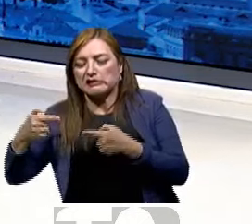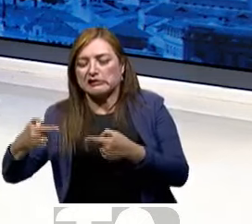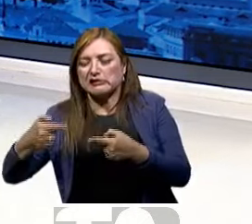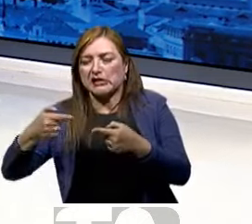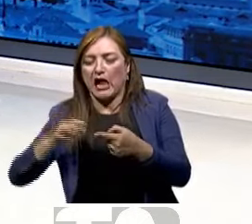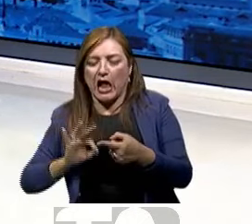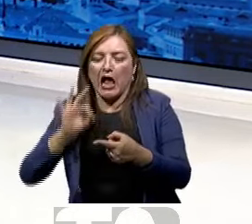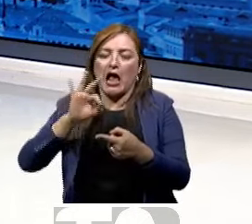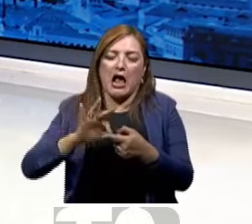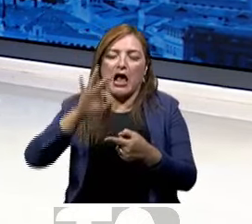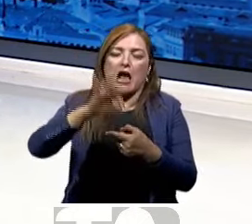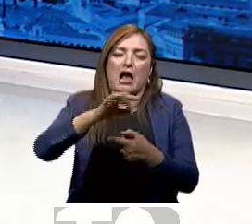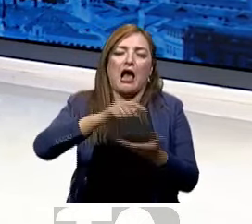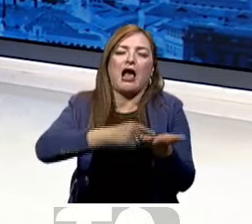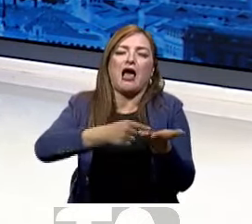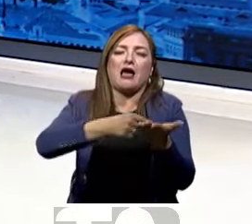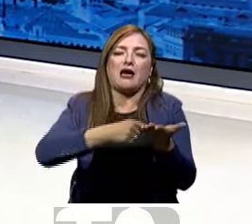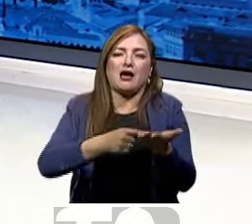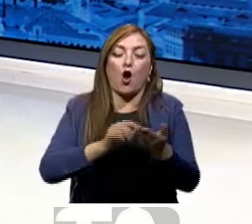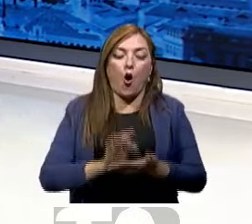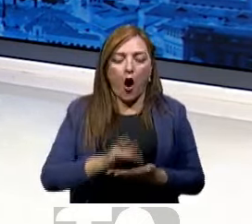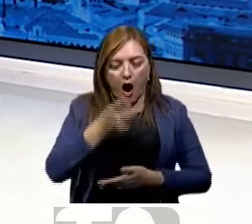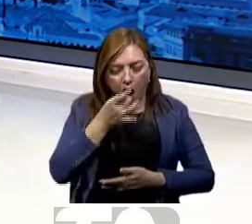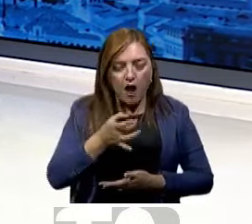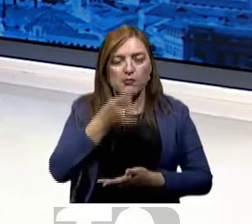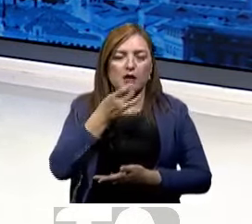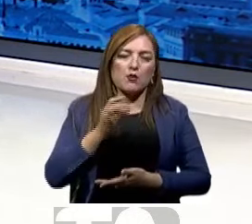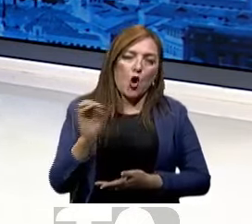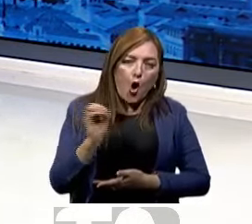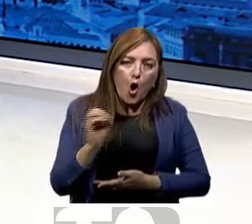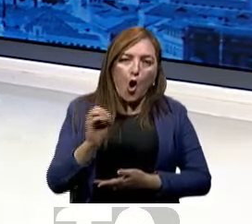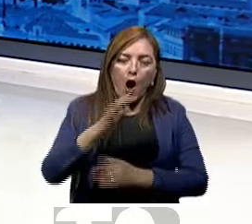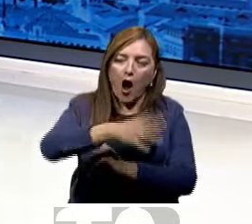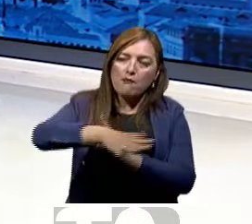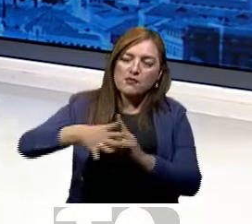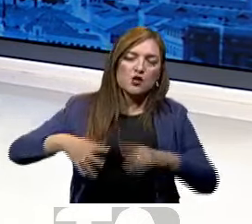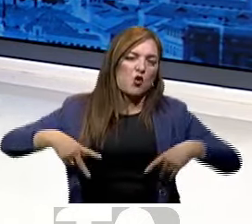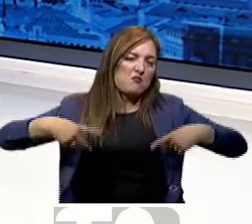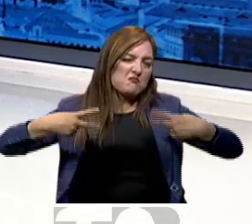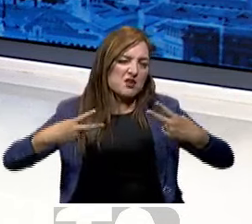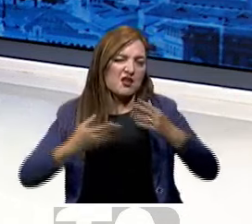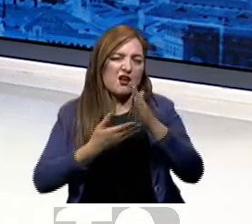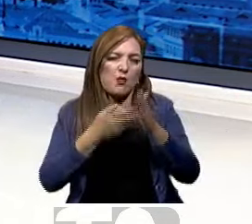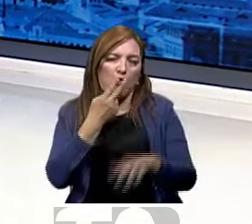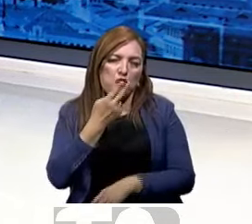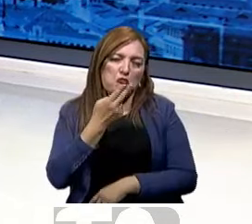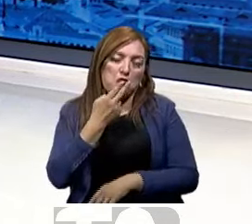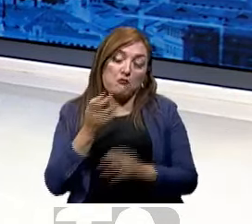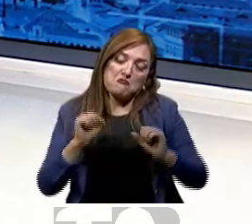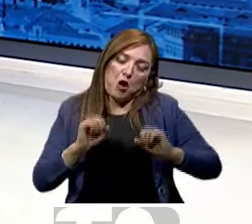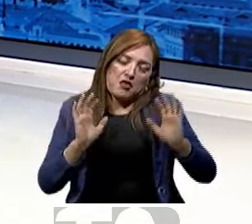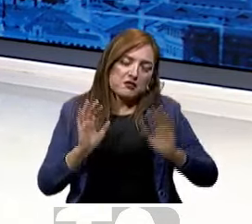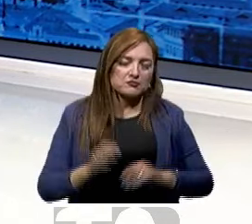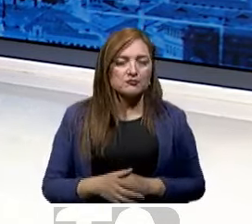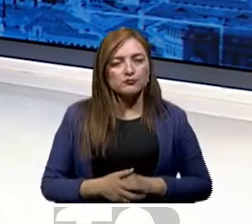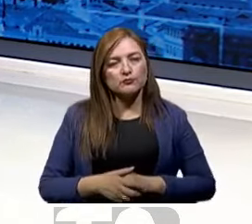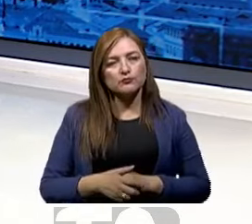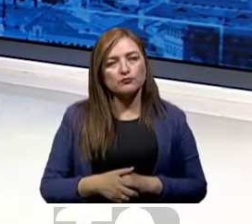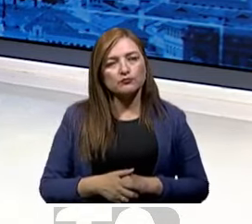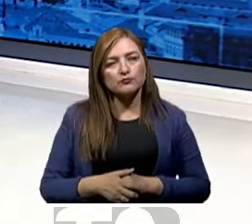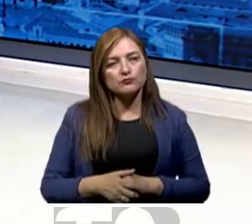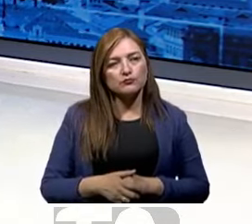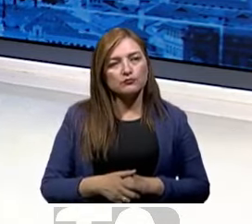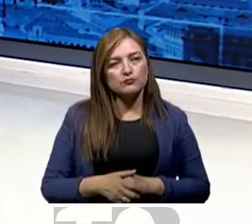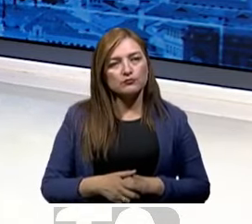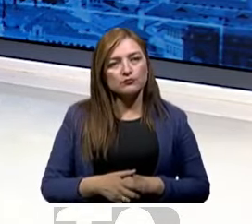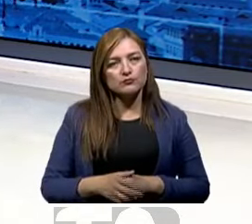enfermedades, medicamentos y también algunos factores ambientales o de estilo de vida, como por ejemplo fumar. Asimismo, existe una gran variedad